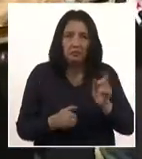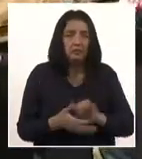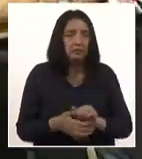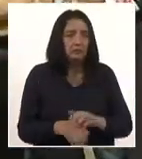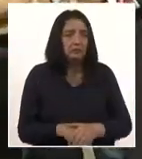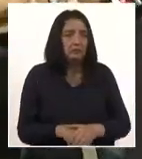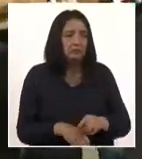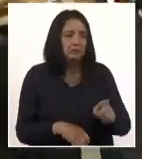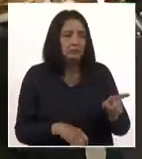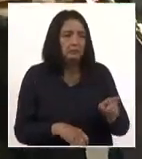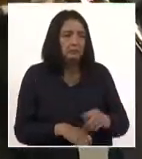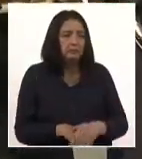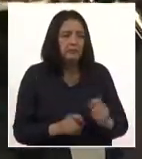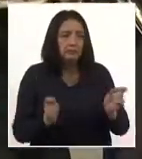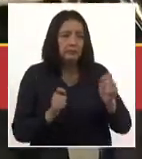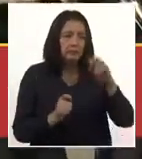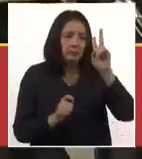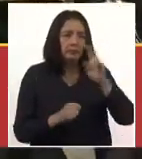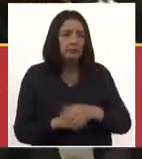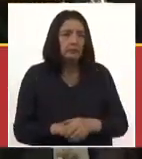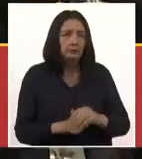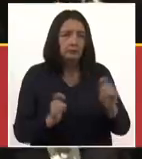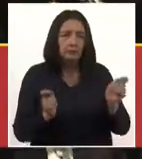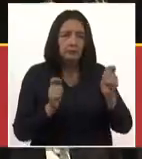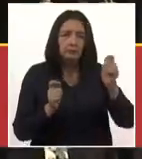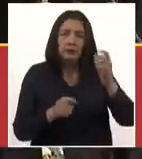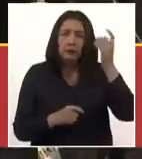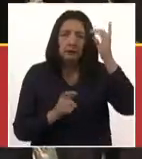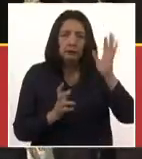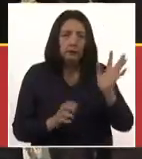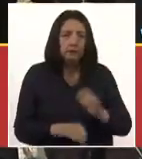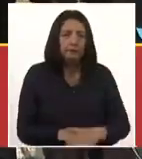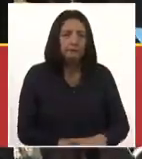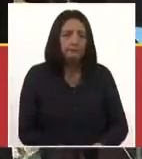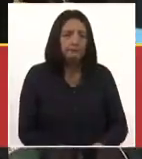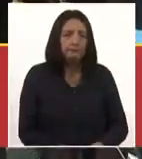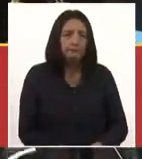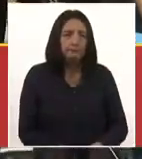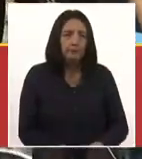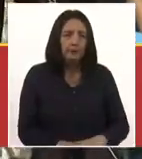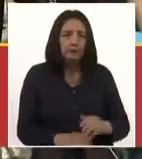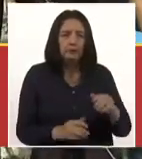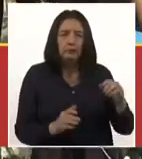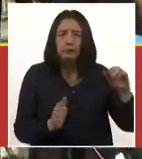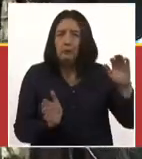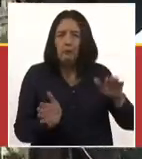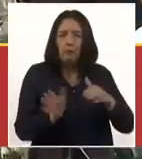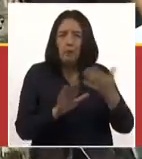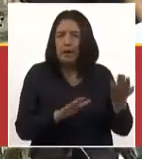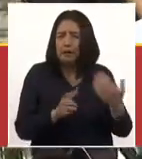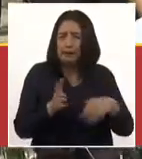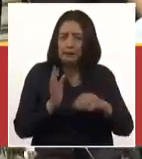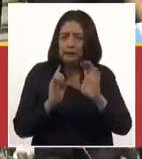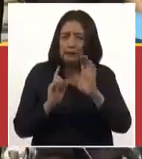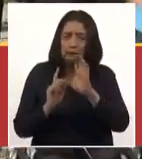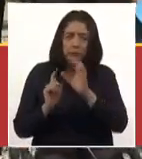¡Viva el Perú! ¡Viva! ¡Viva la democracia! ¡Viva! ¡Muerte al comunismo!